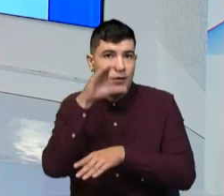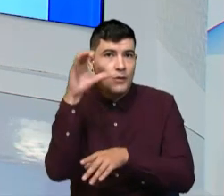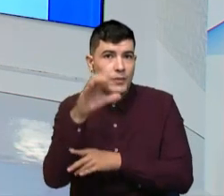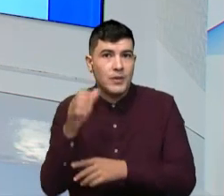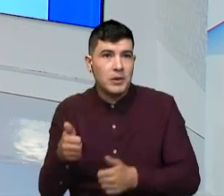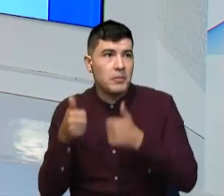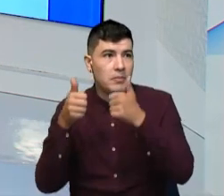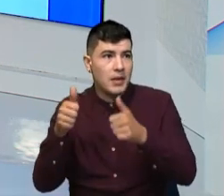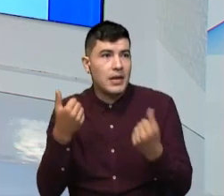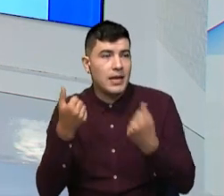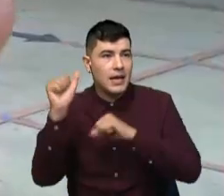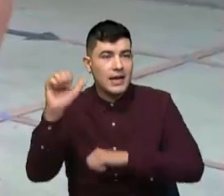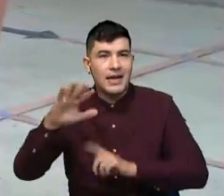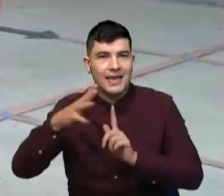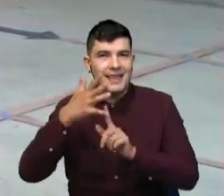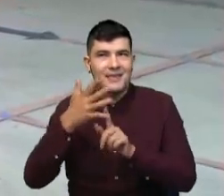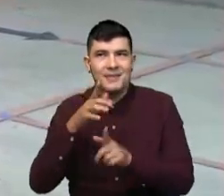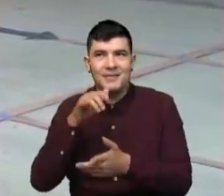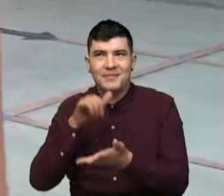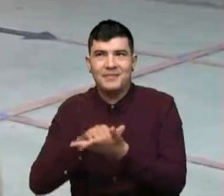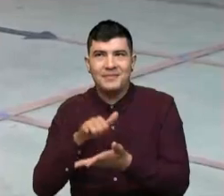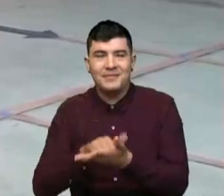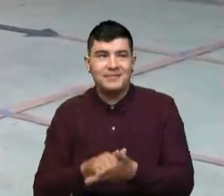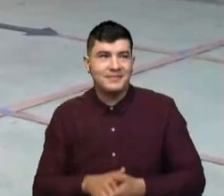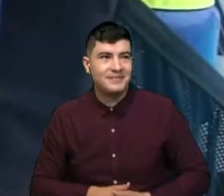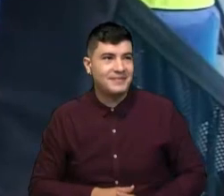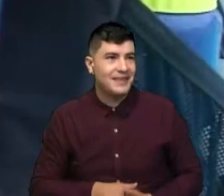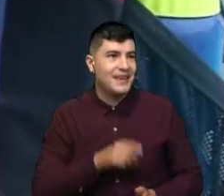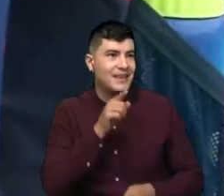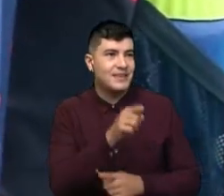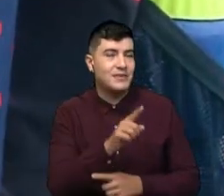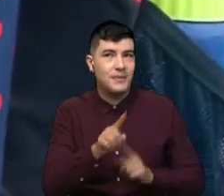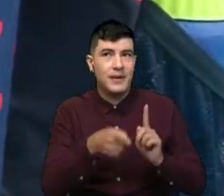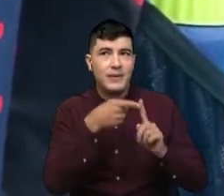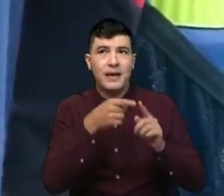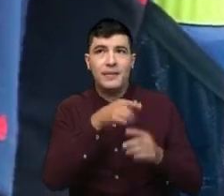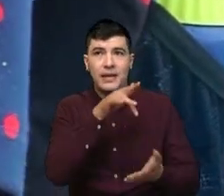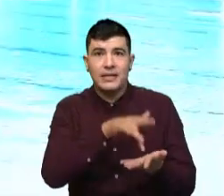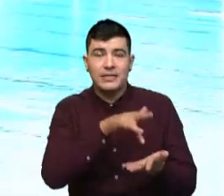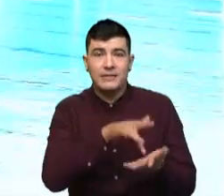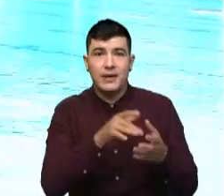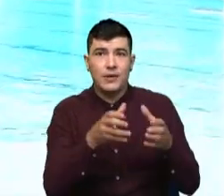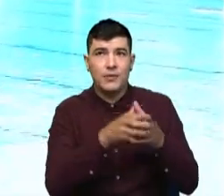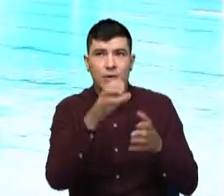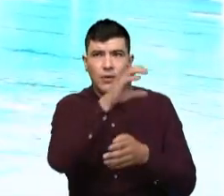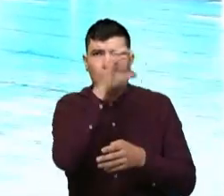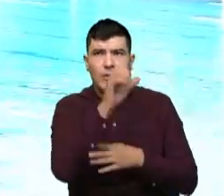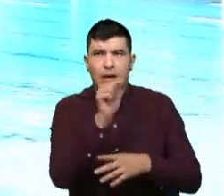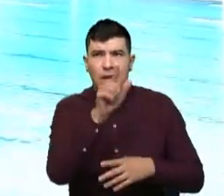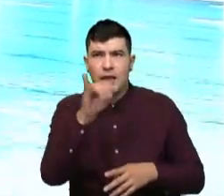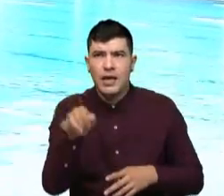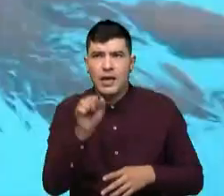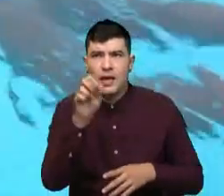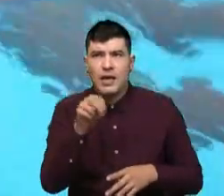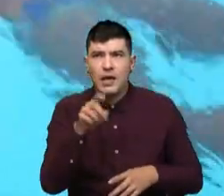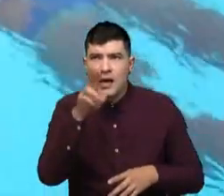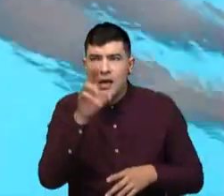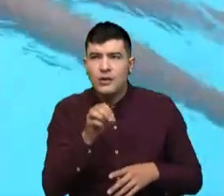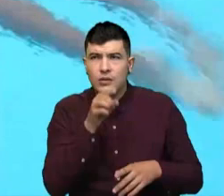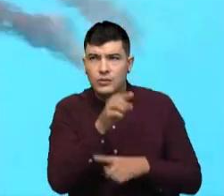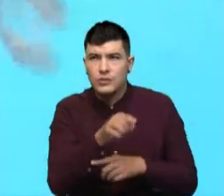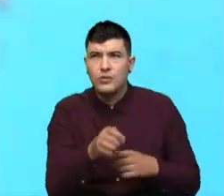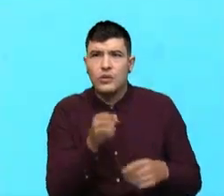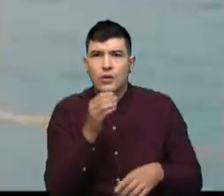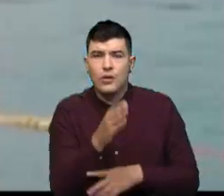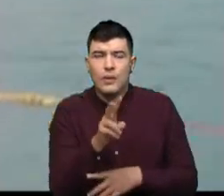meritorio quinto lugar en su primera participación con la selección colombia alejandro arévalo pintó perteneciente al club